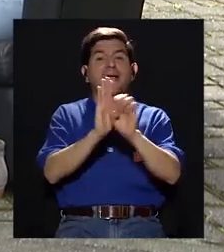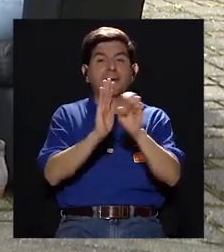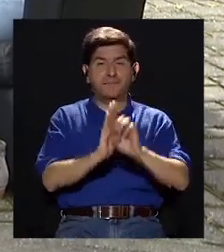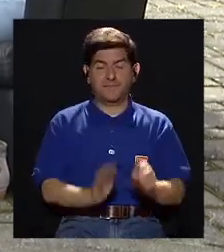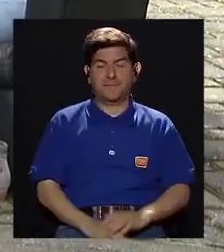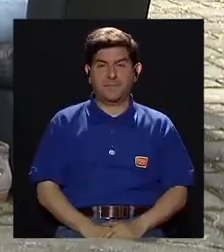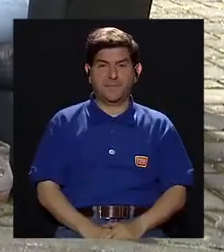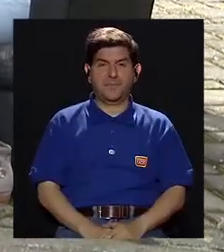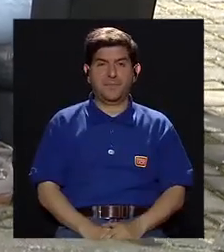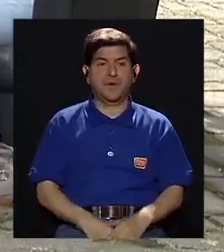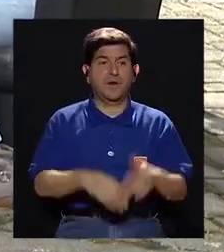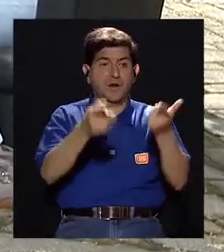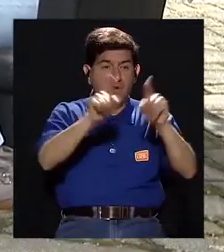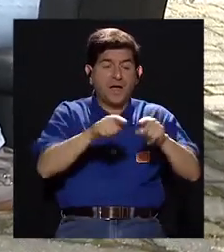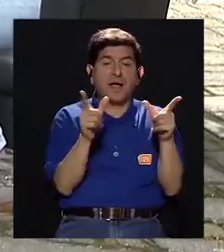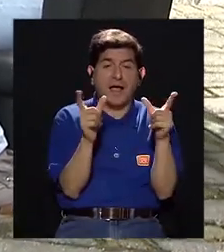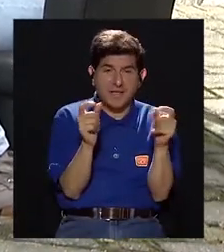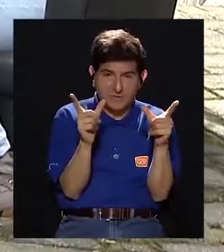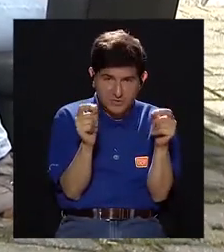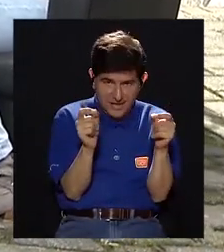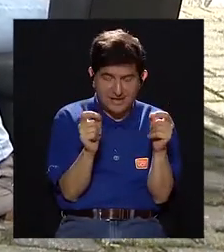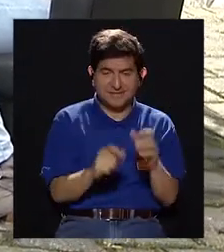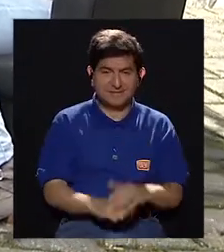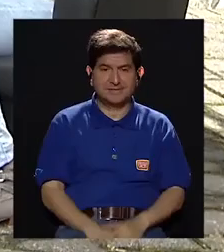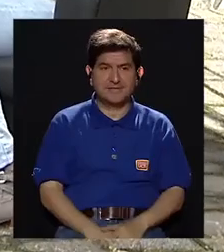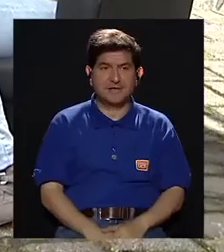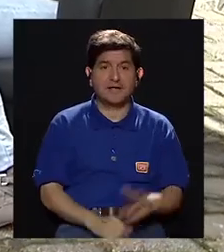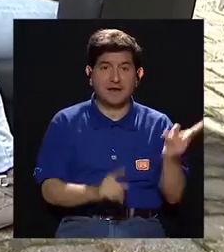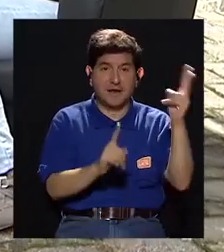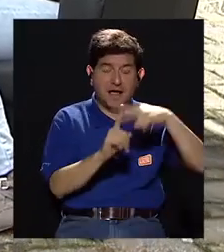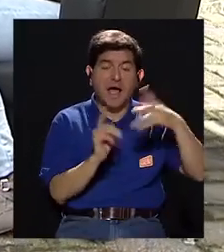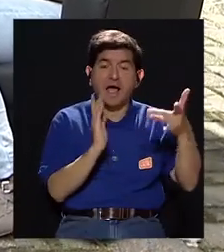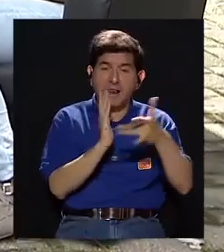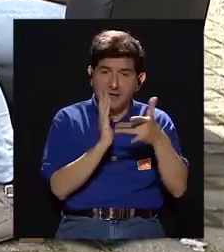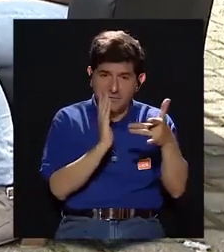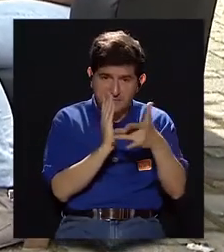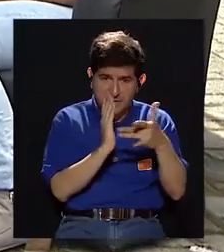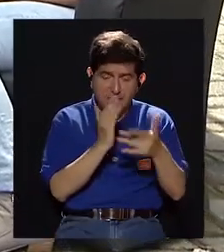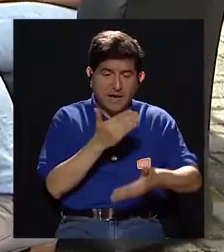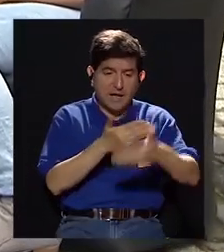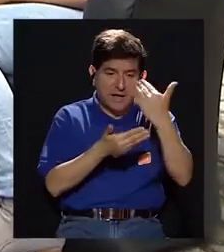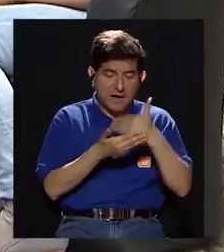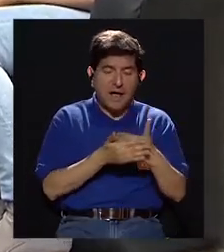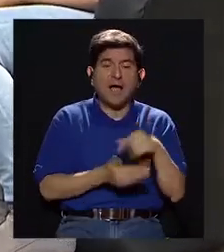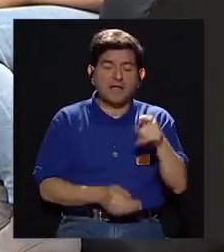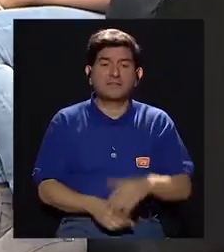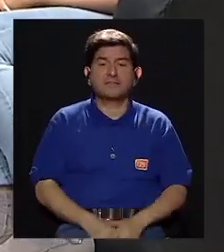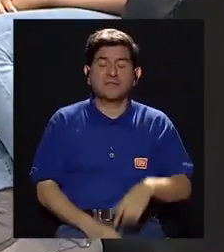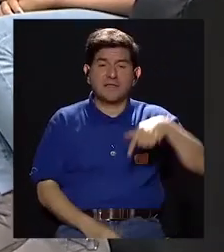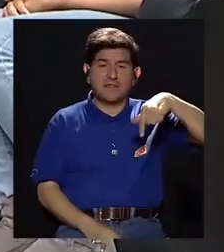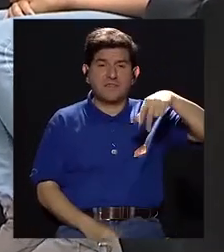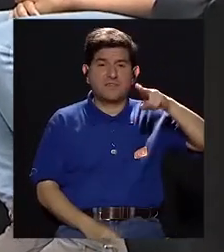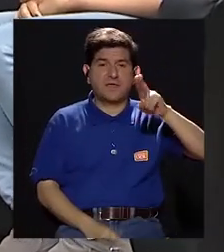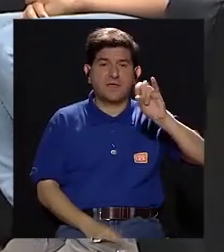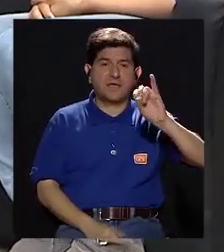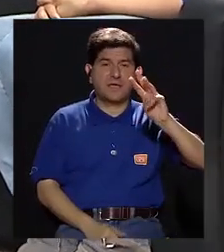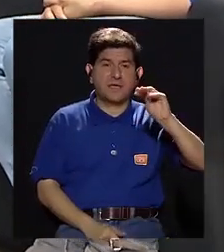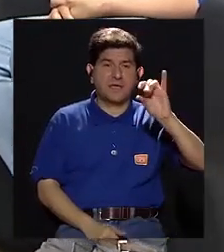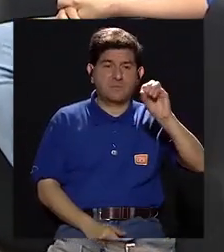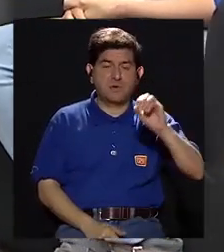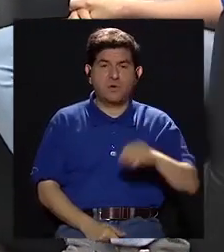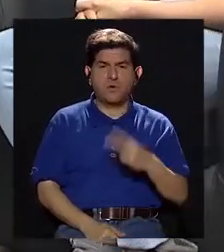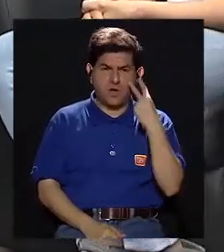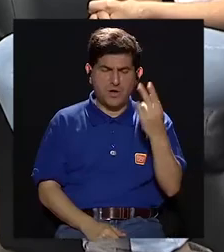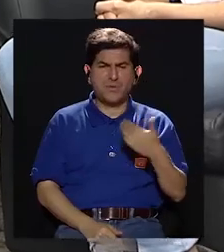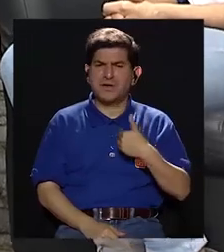ejemplo, en casos de cáncer, en donde aplican la técnica antes de sus quimioterapias y ellos pueden ver